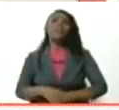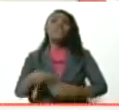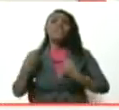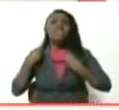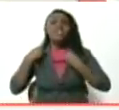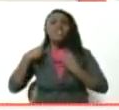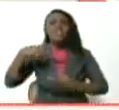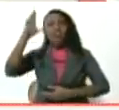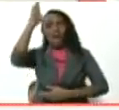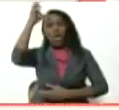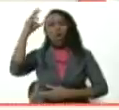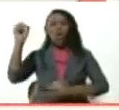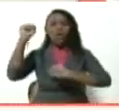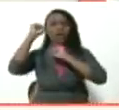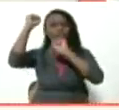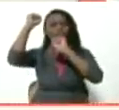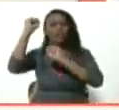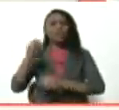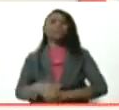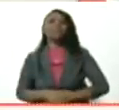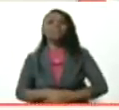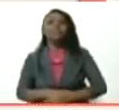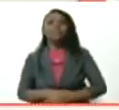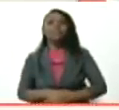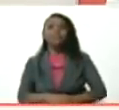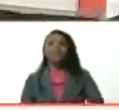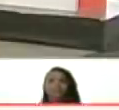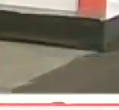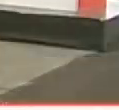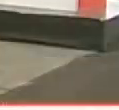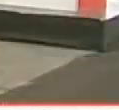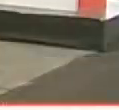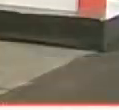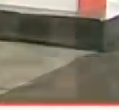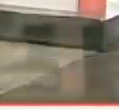Miedo! ¡Que viva! Buenos días a todos.